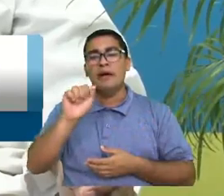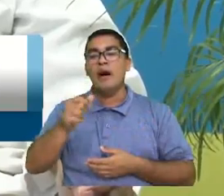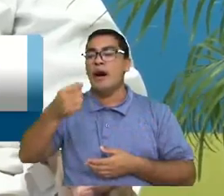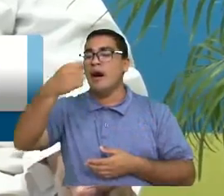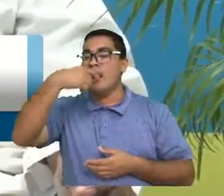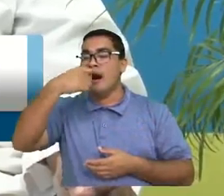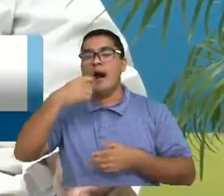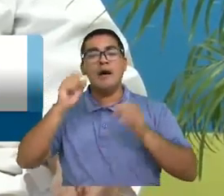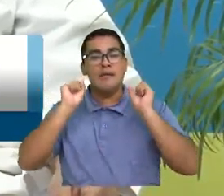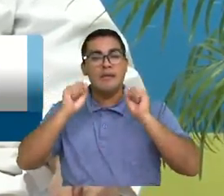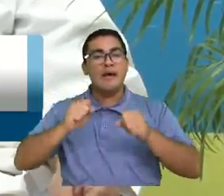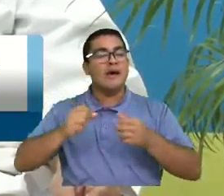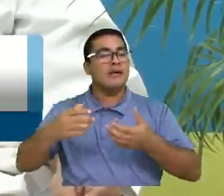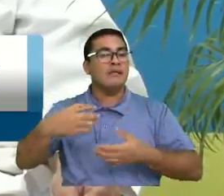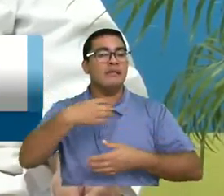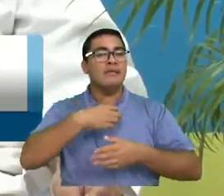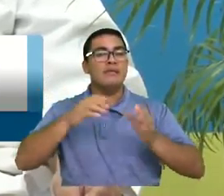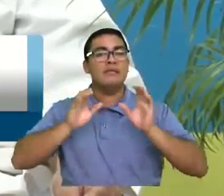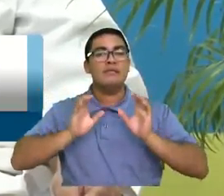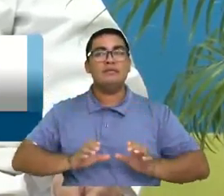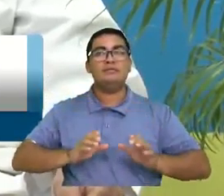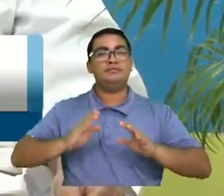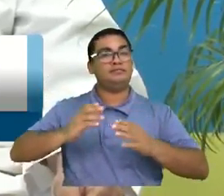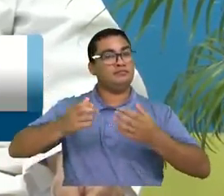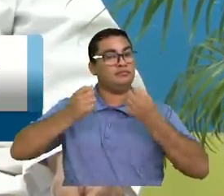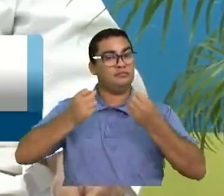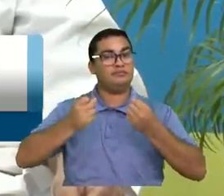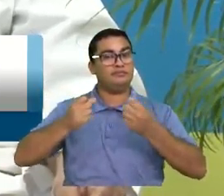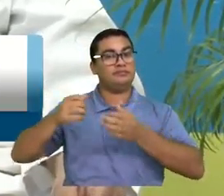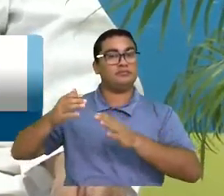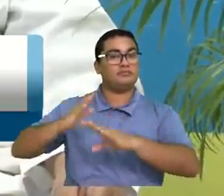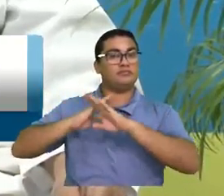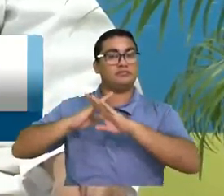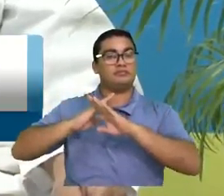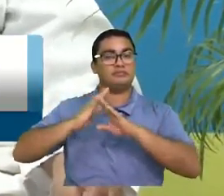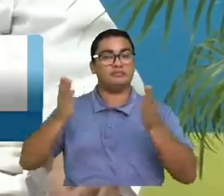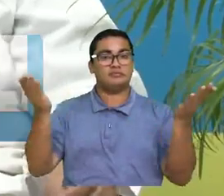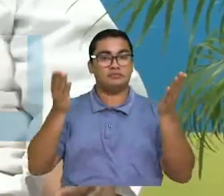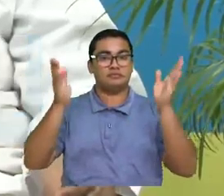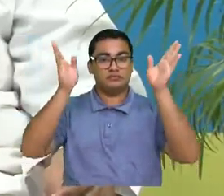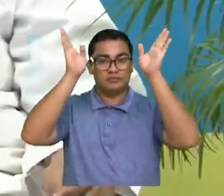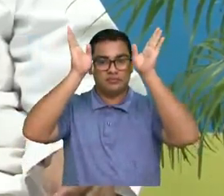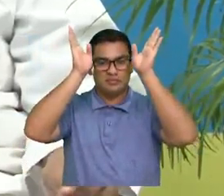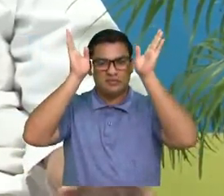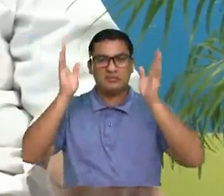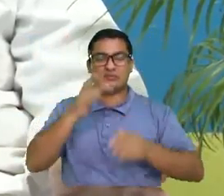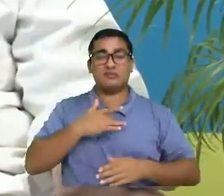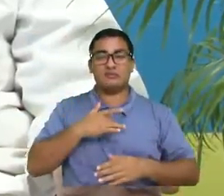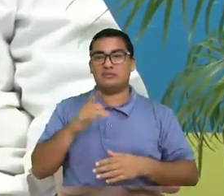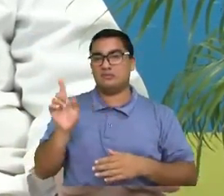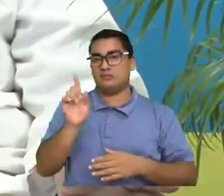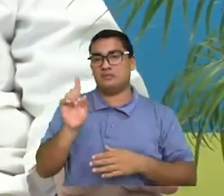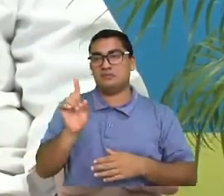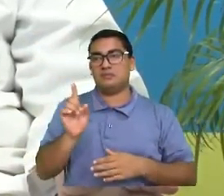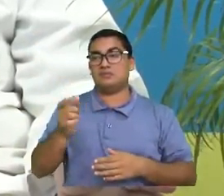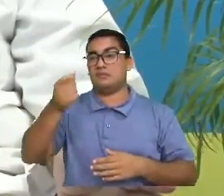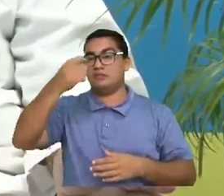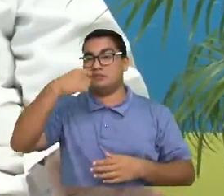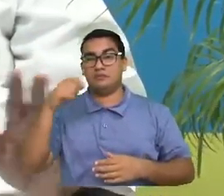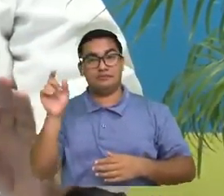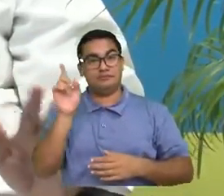Creando resistencia en nuestro organismo. La resiliencia. Porque nosotros no necesitamos tal vez de ese